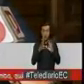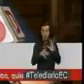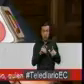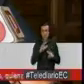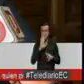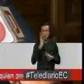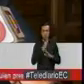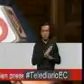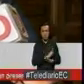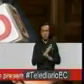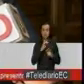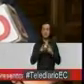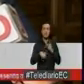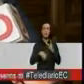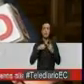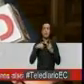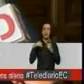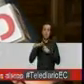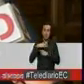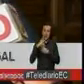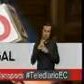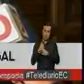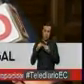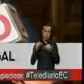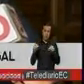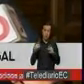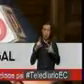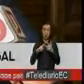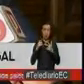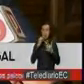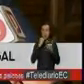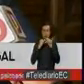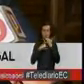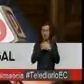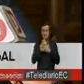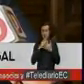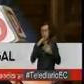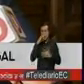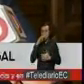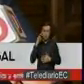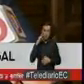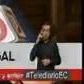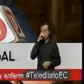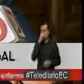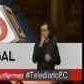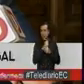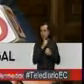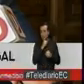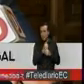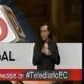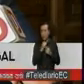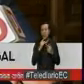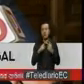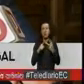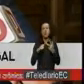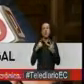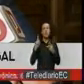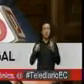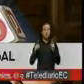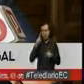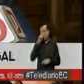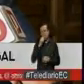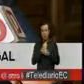el tema de medio ambiente, sino nos genera muchos delitos. El trabajo infantil, tenemos